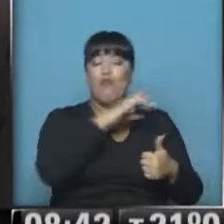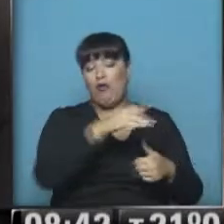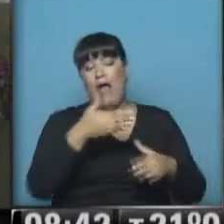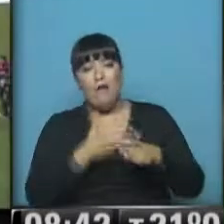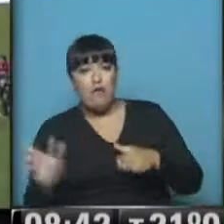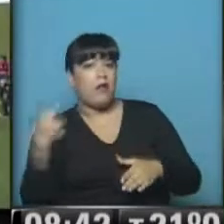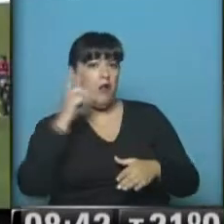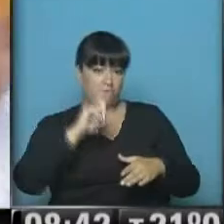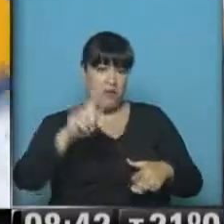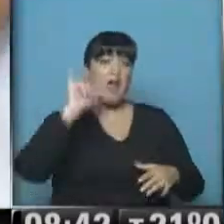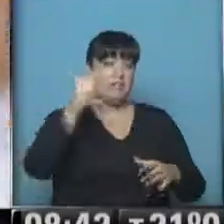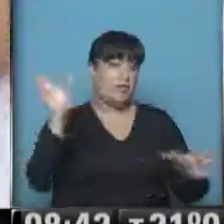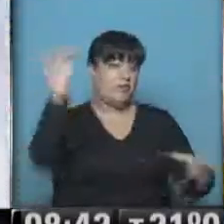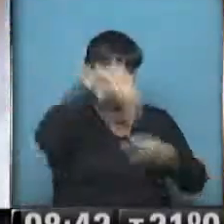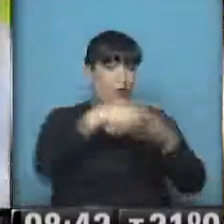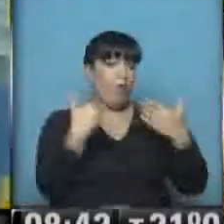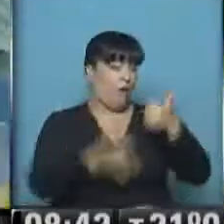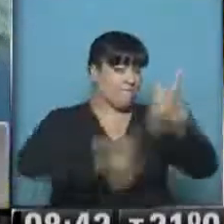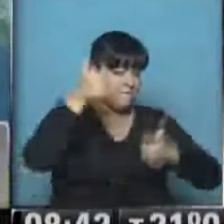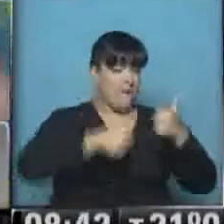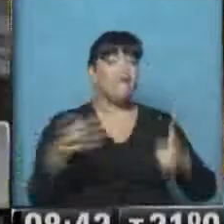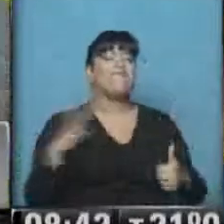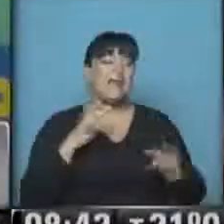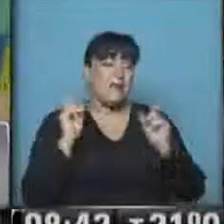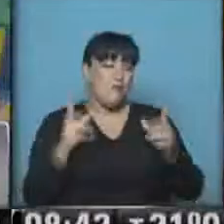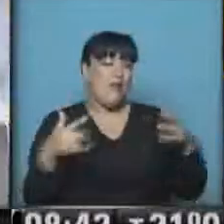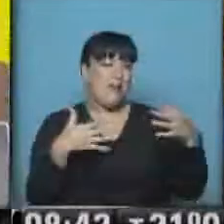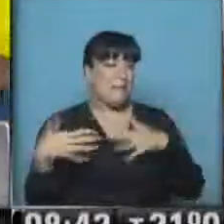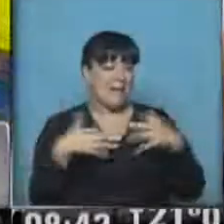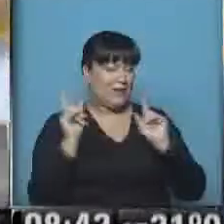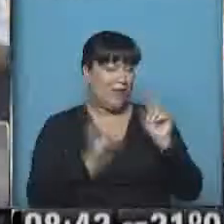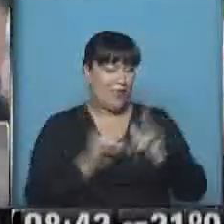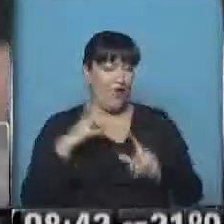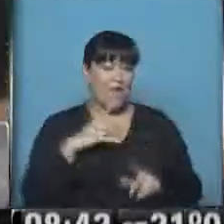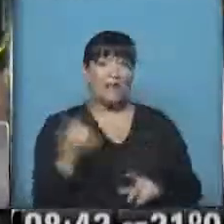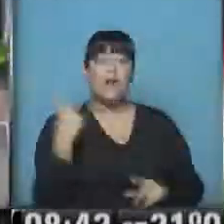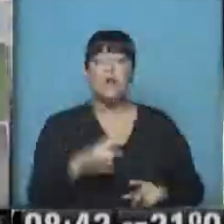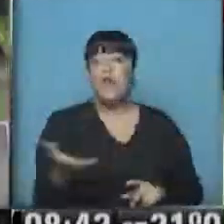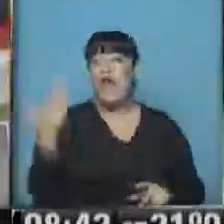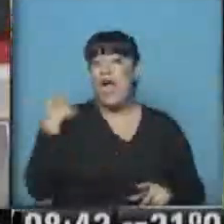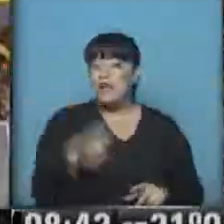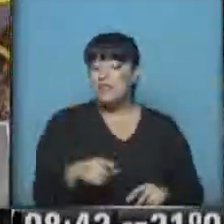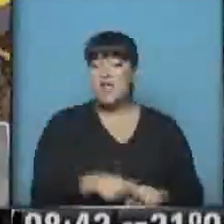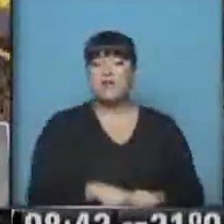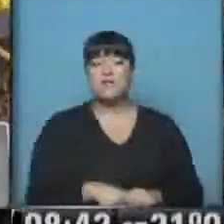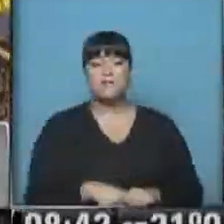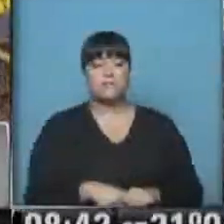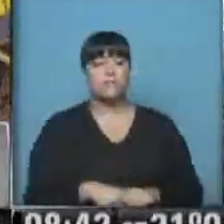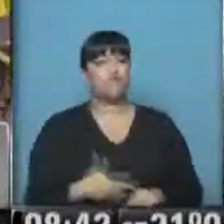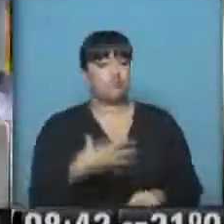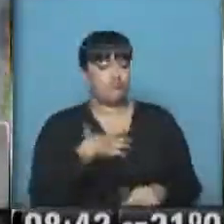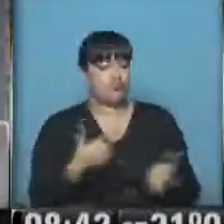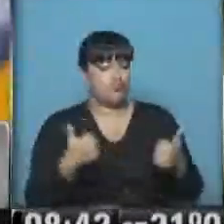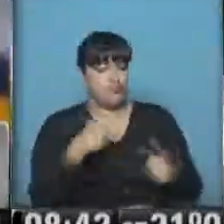más que a 5 puntos. Es verdad que faltan cumplimentar algunos partidos. Ayer, bueno, una muestra de carácter. Creo